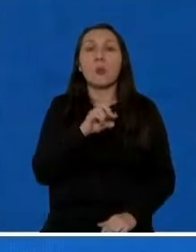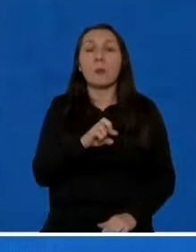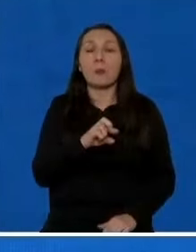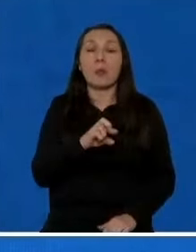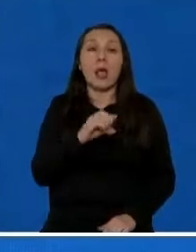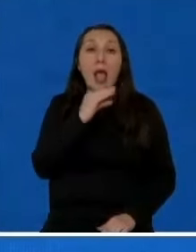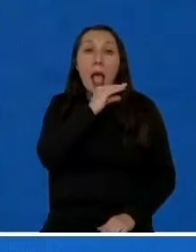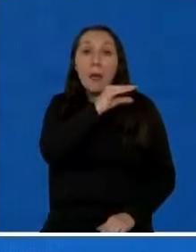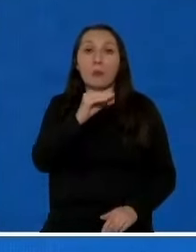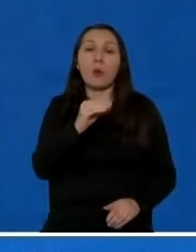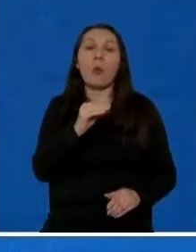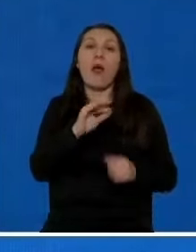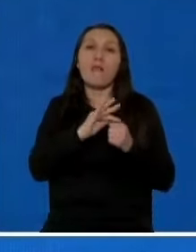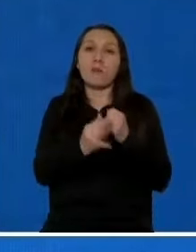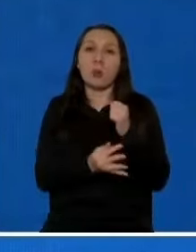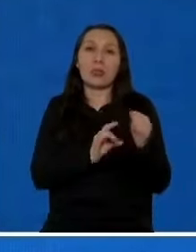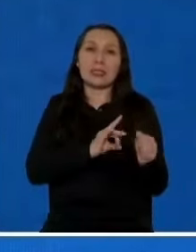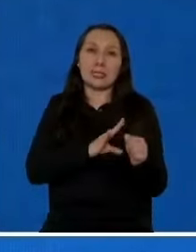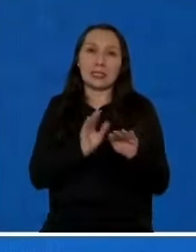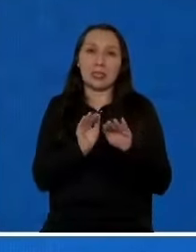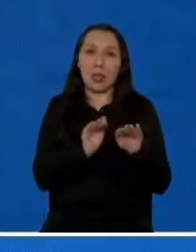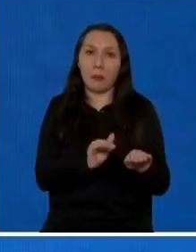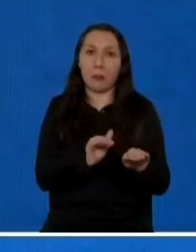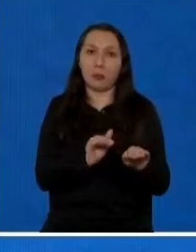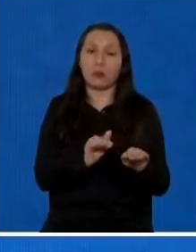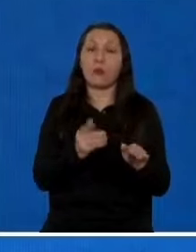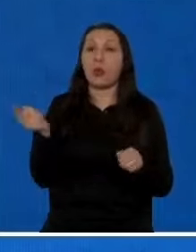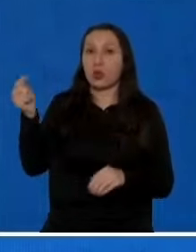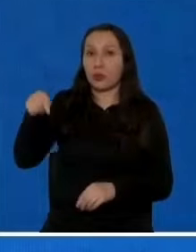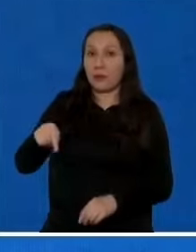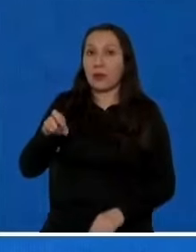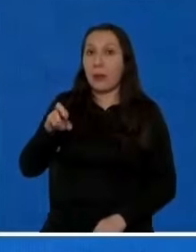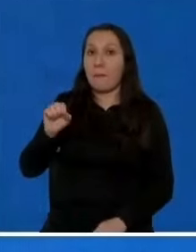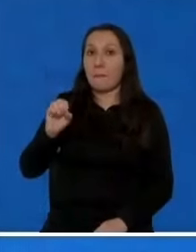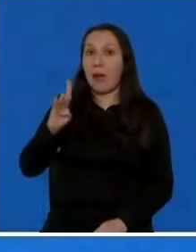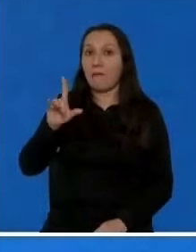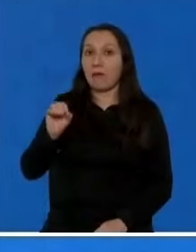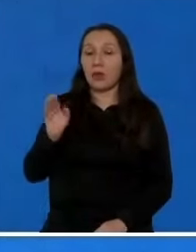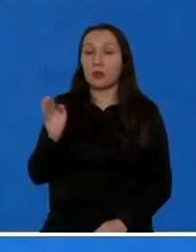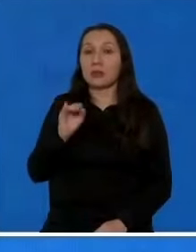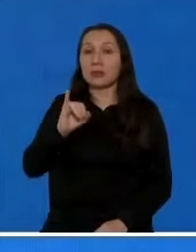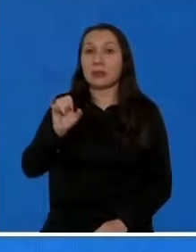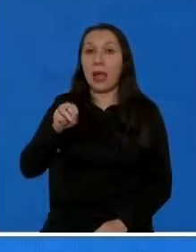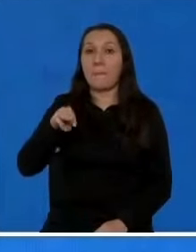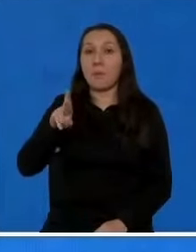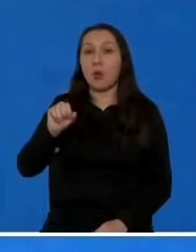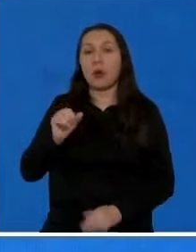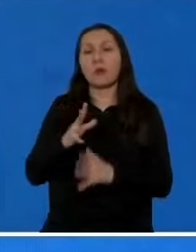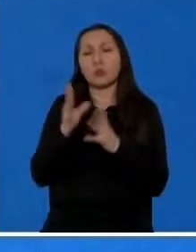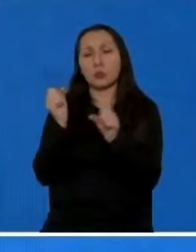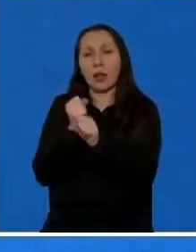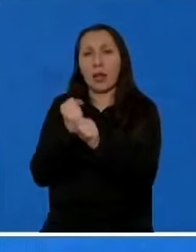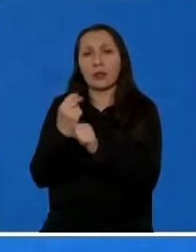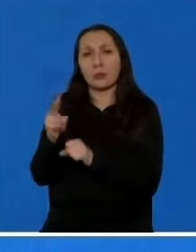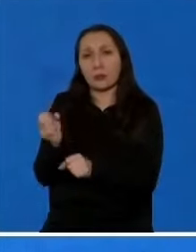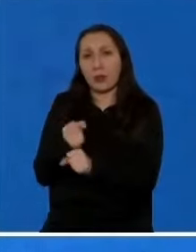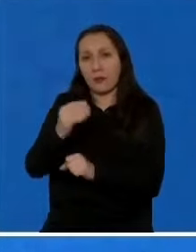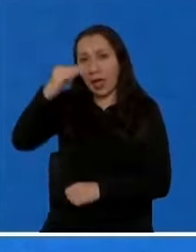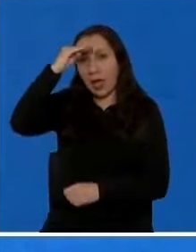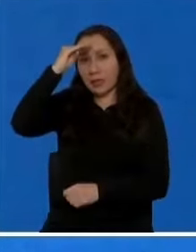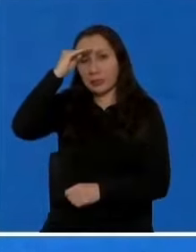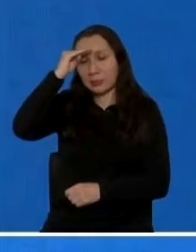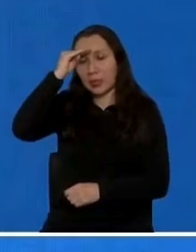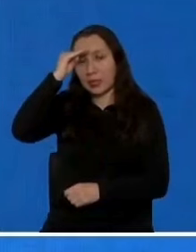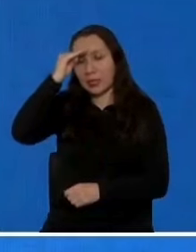Chile, que, por eso está Pablo aquí, Zamora. Muchas gracias por la pega, Pablo, y por la experiencia